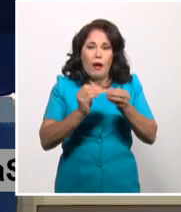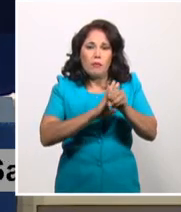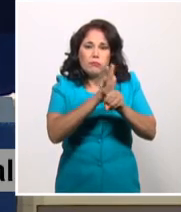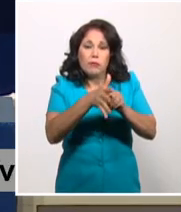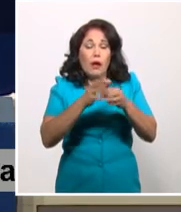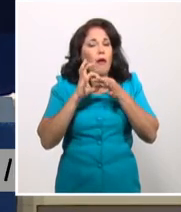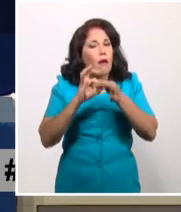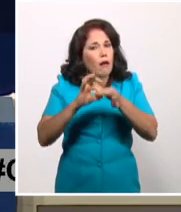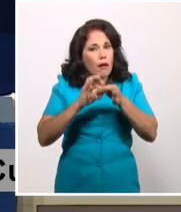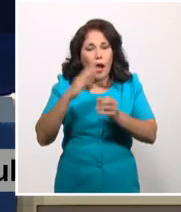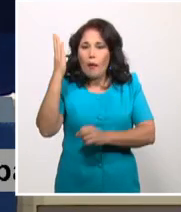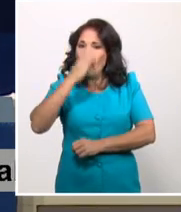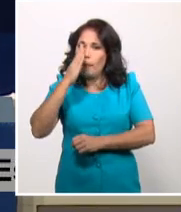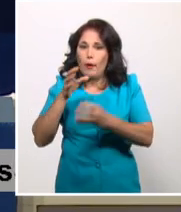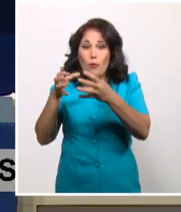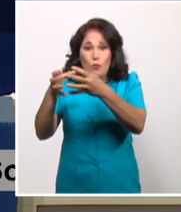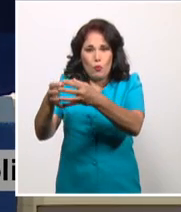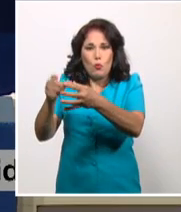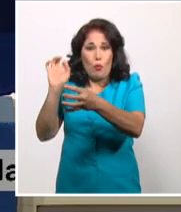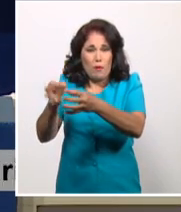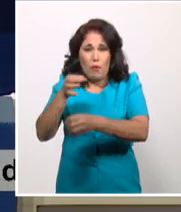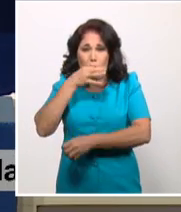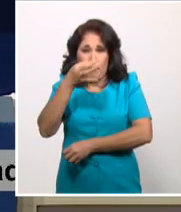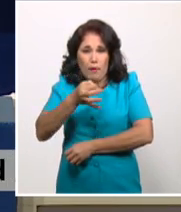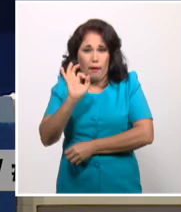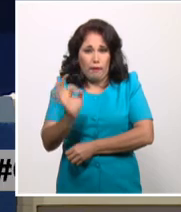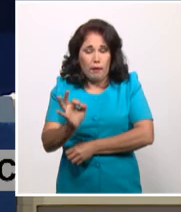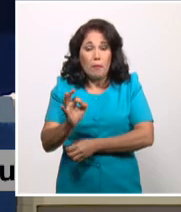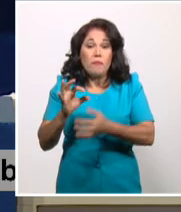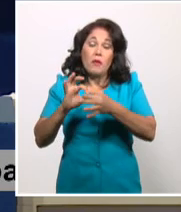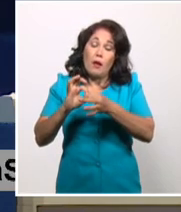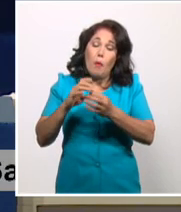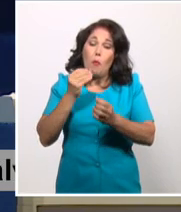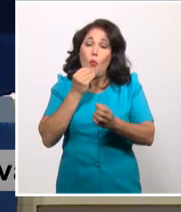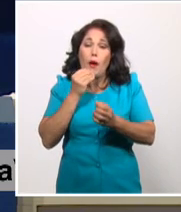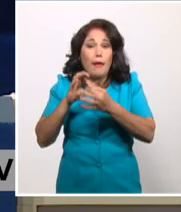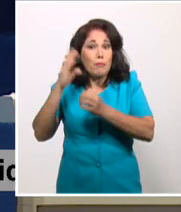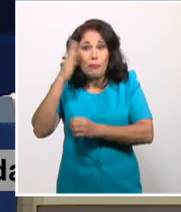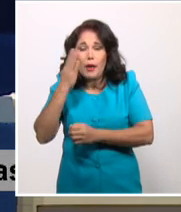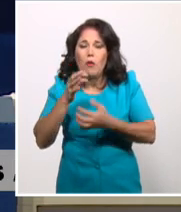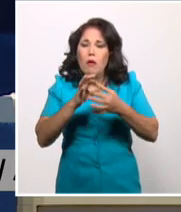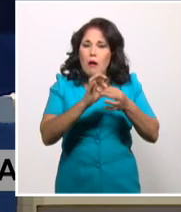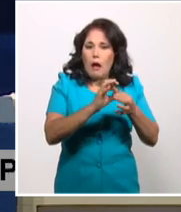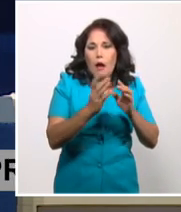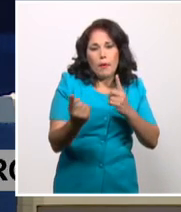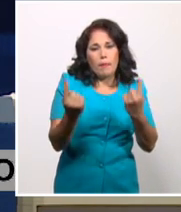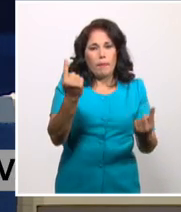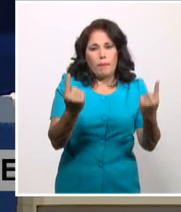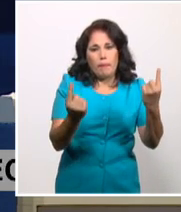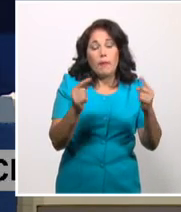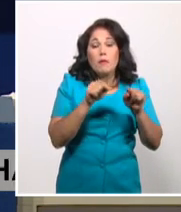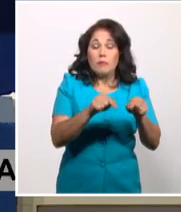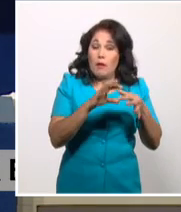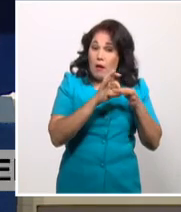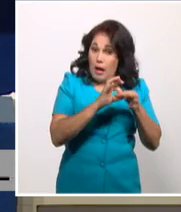momento determinado sean graves, en otros momentos críticos de la enfermedad. Ya como